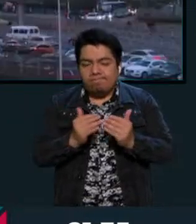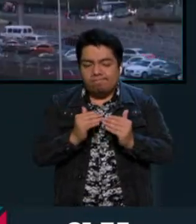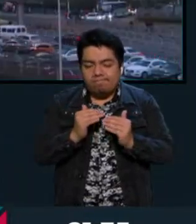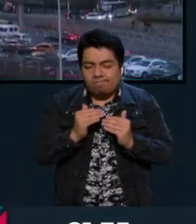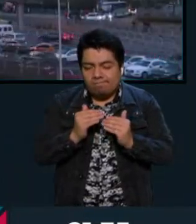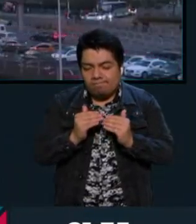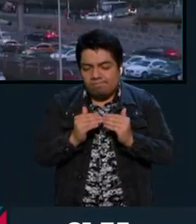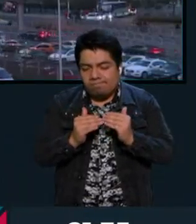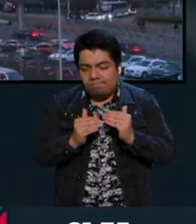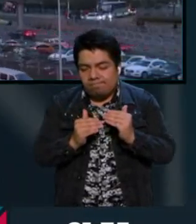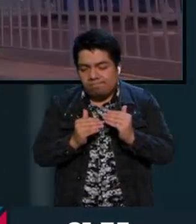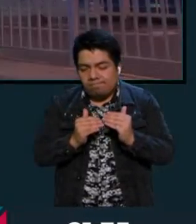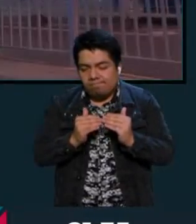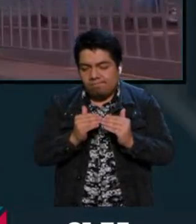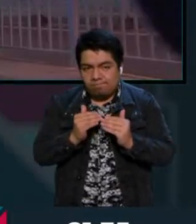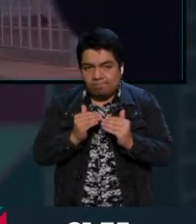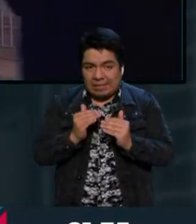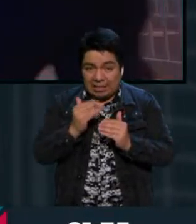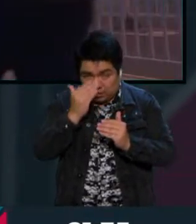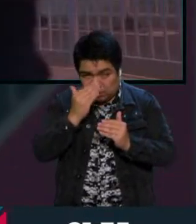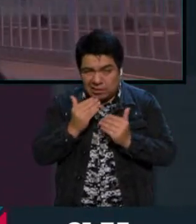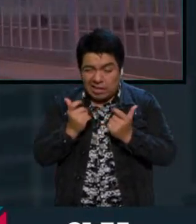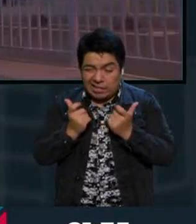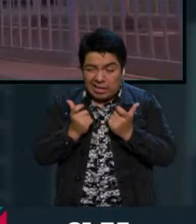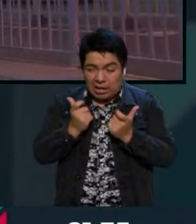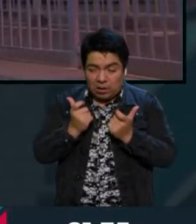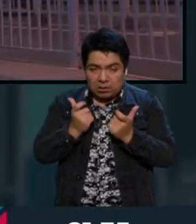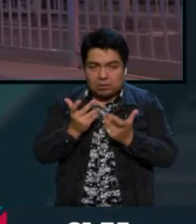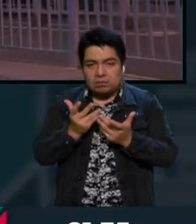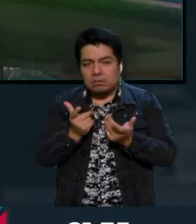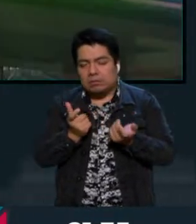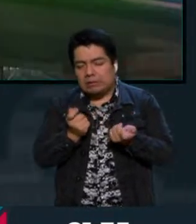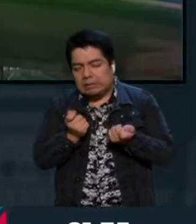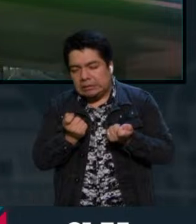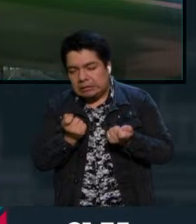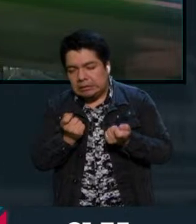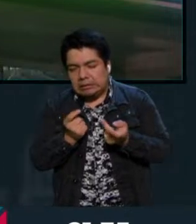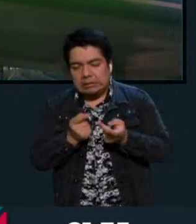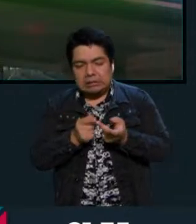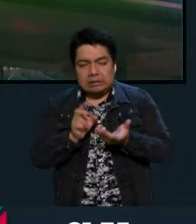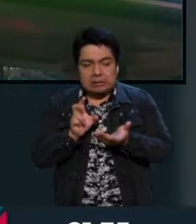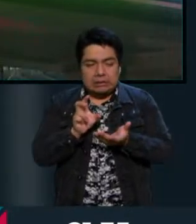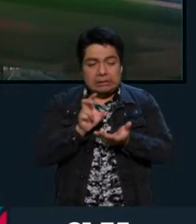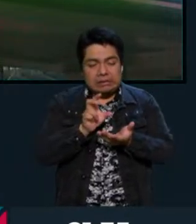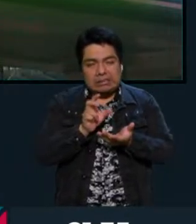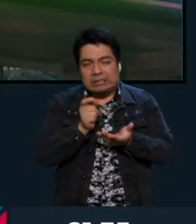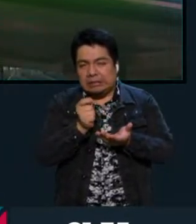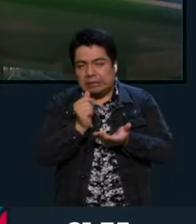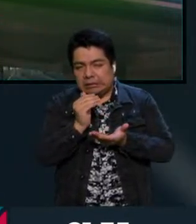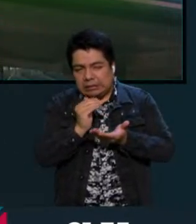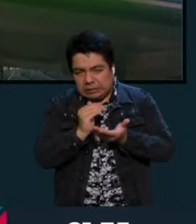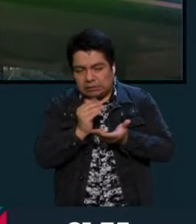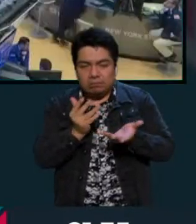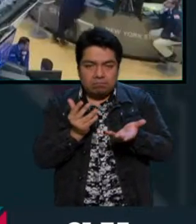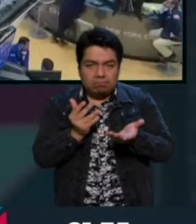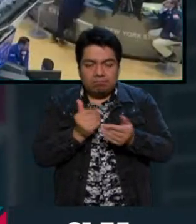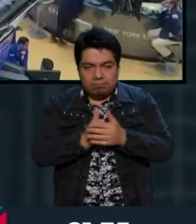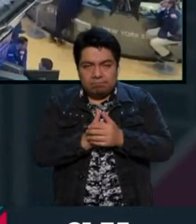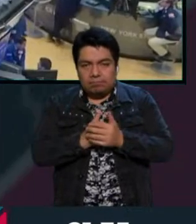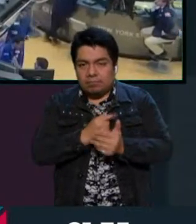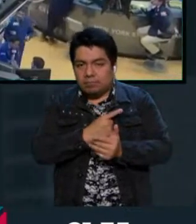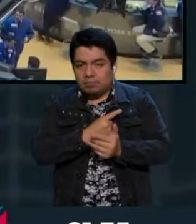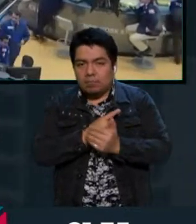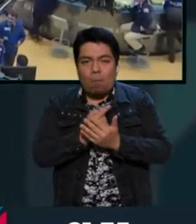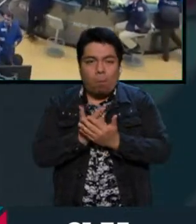de la economía, que puede haber cierta moderación del consumo, de la inversión y en ese sentido, pues hay que estar a